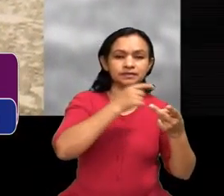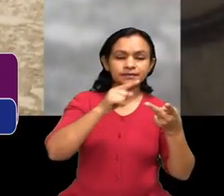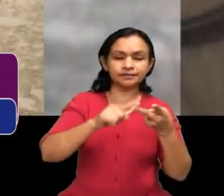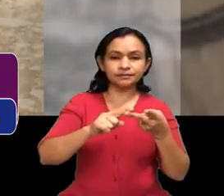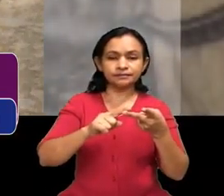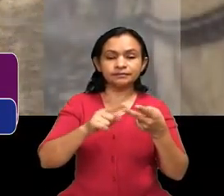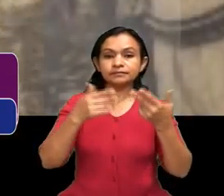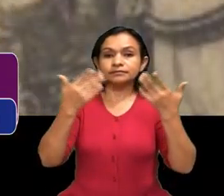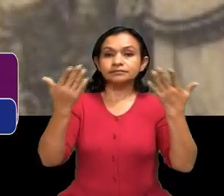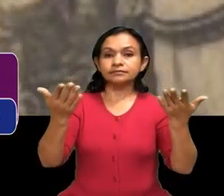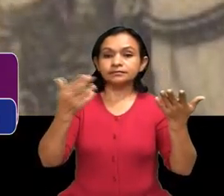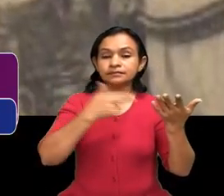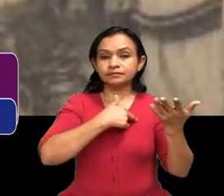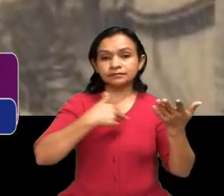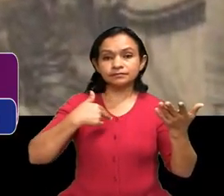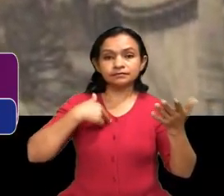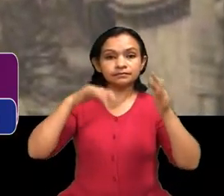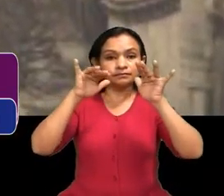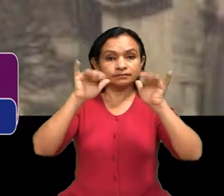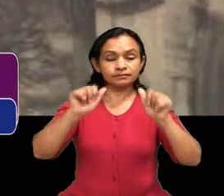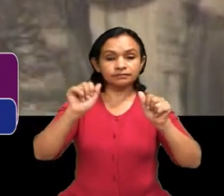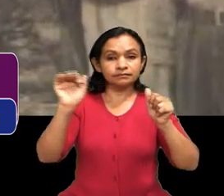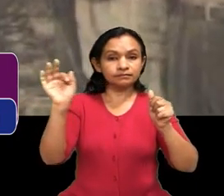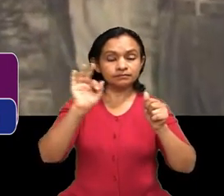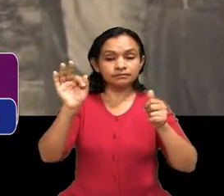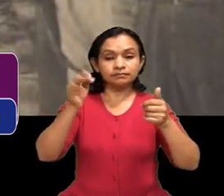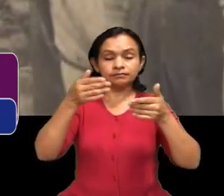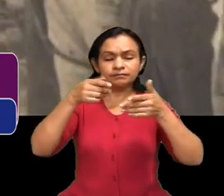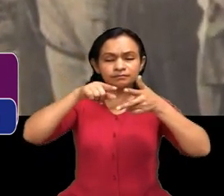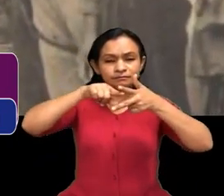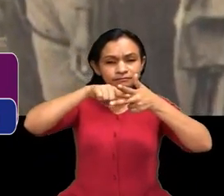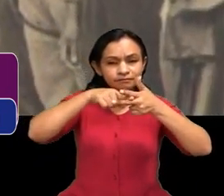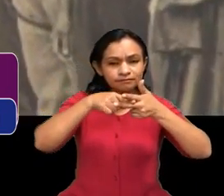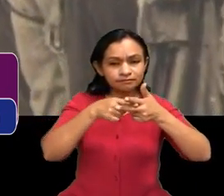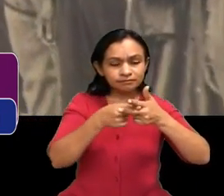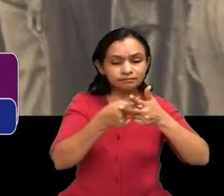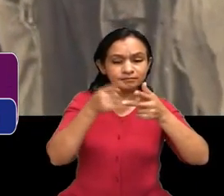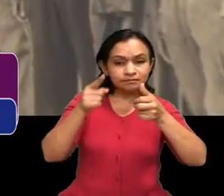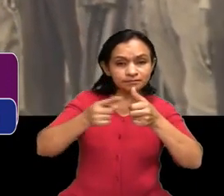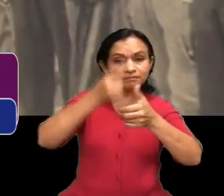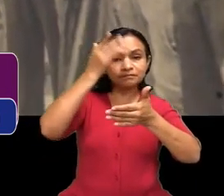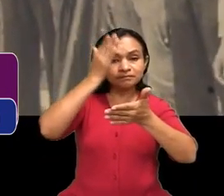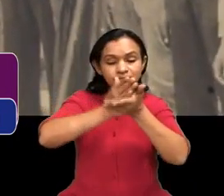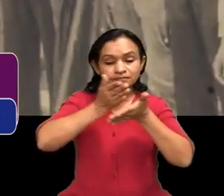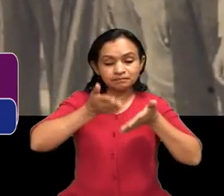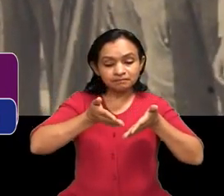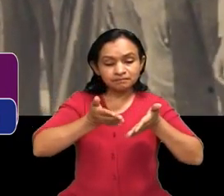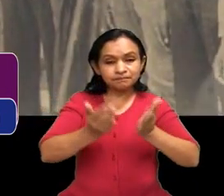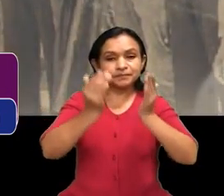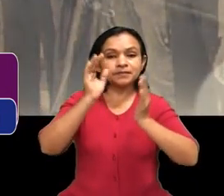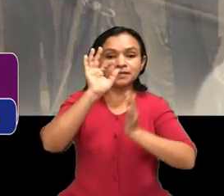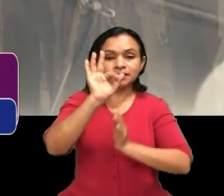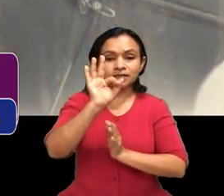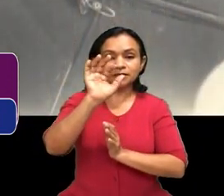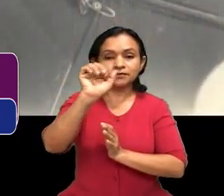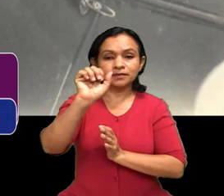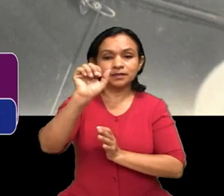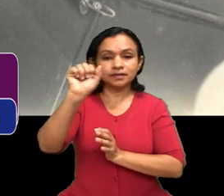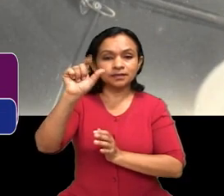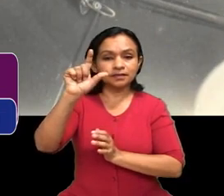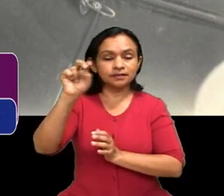para dar ya a la formación, al nacimiento del Frente Sandinista al inicio de los años